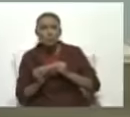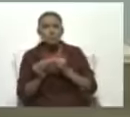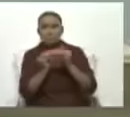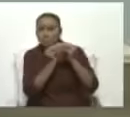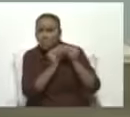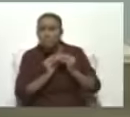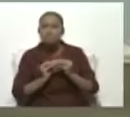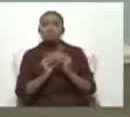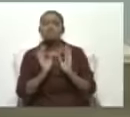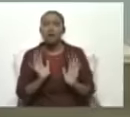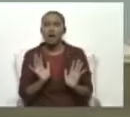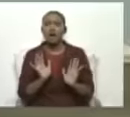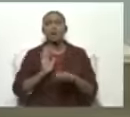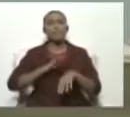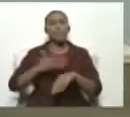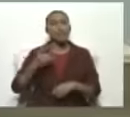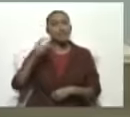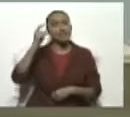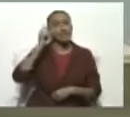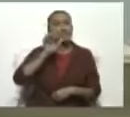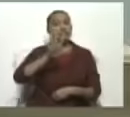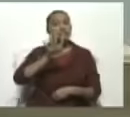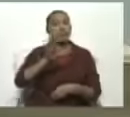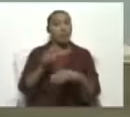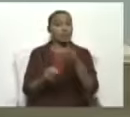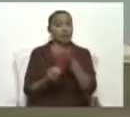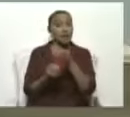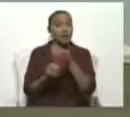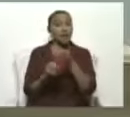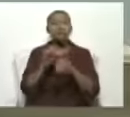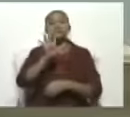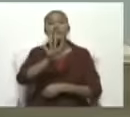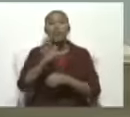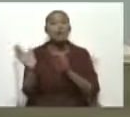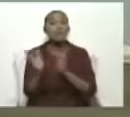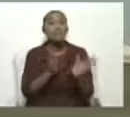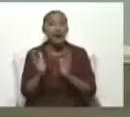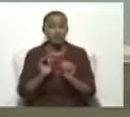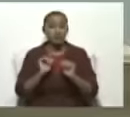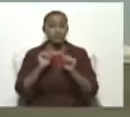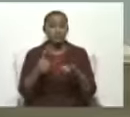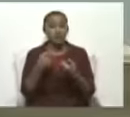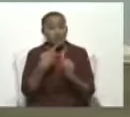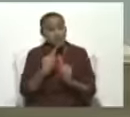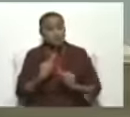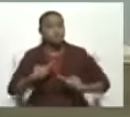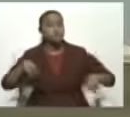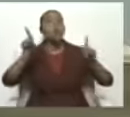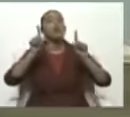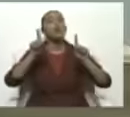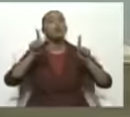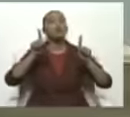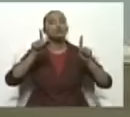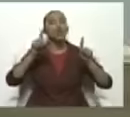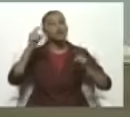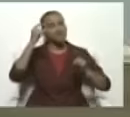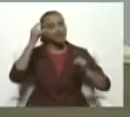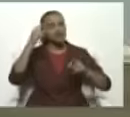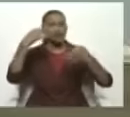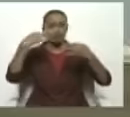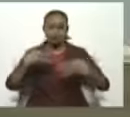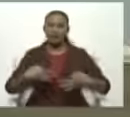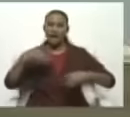5 de marzo cuando se anunció el programa electoral, que el directorio del Consejo Nacional Electoral ha venido tomando las